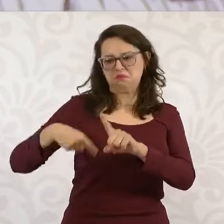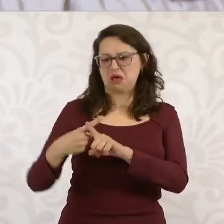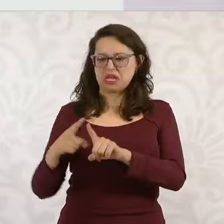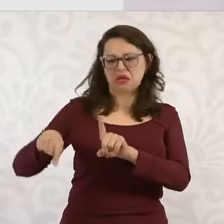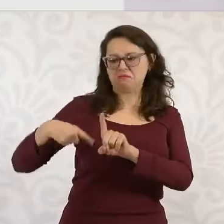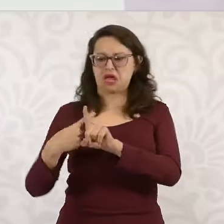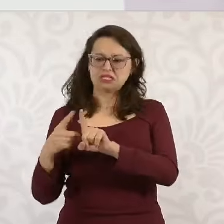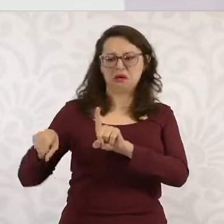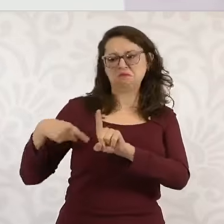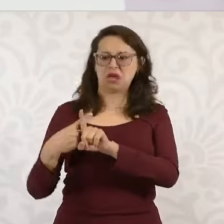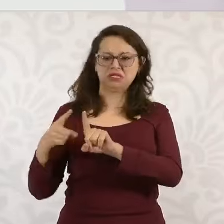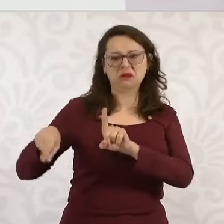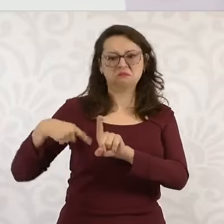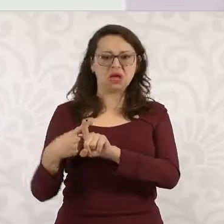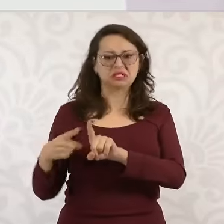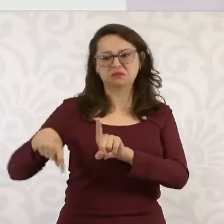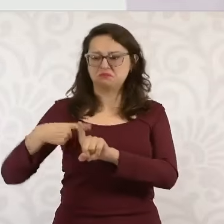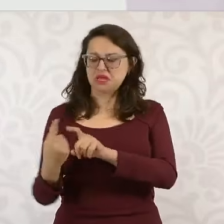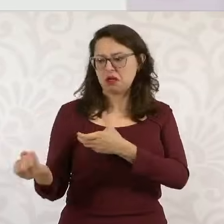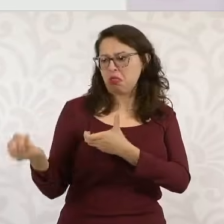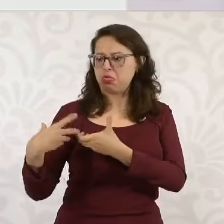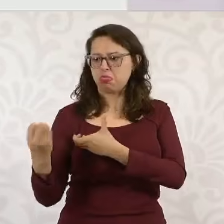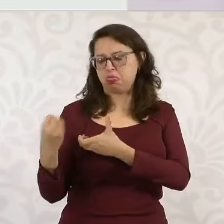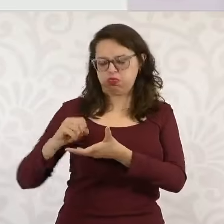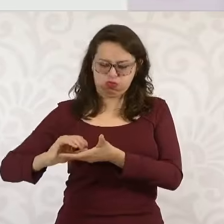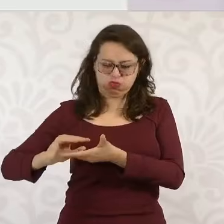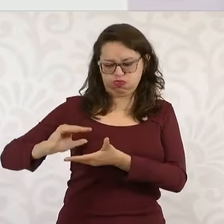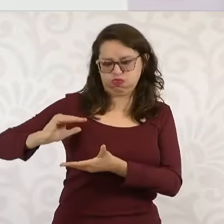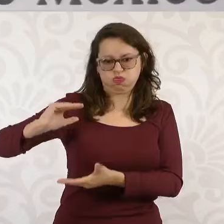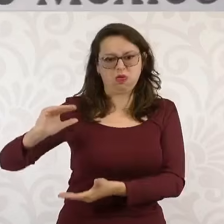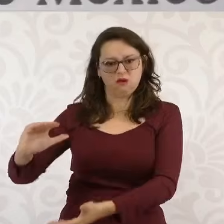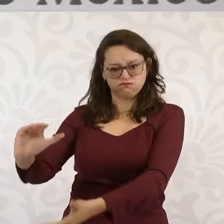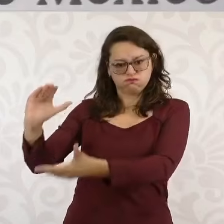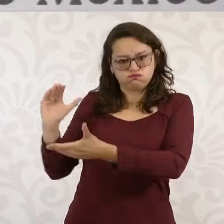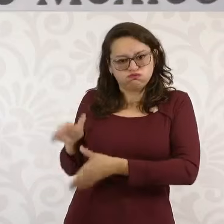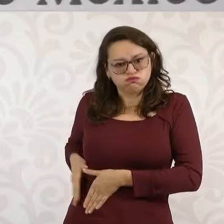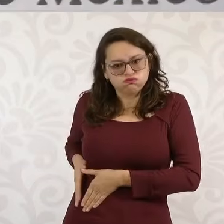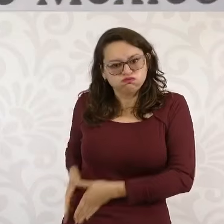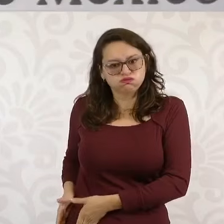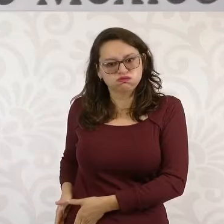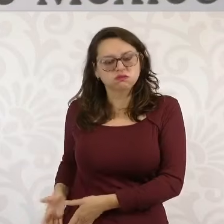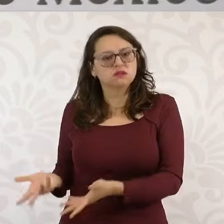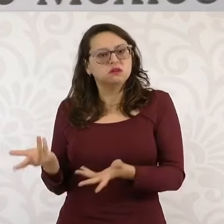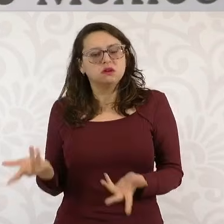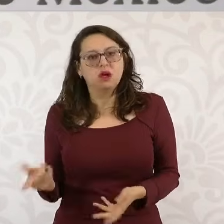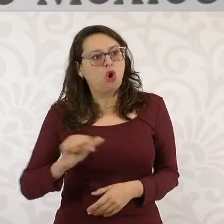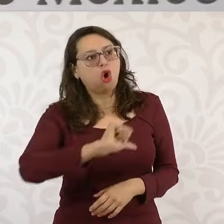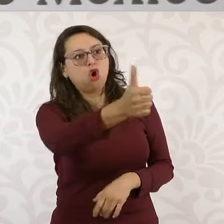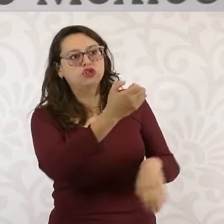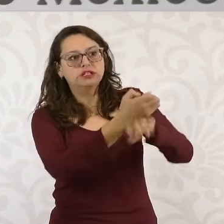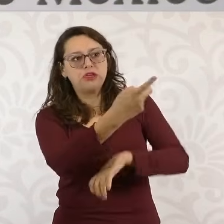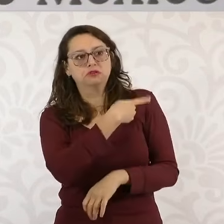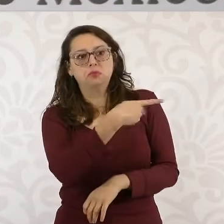el bono de no sé qué, más el no sé cuánto, más el no sé cuánto, a costa de los recursos de estados que son pobres, muchos